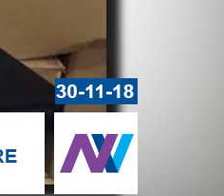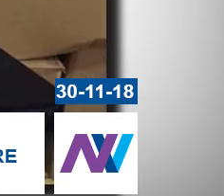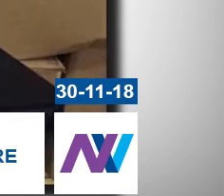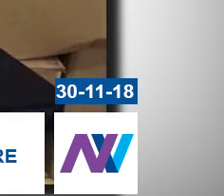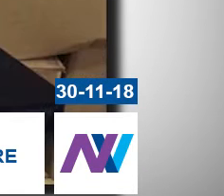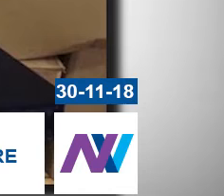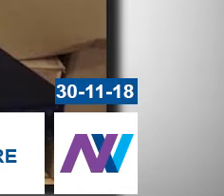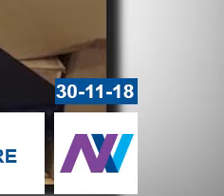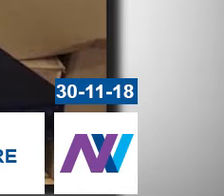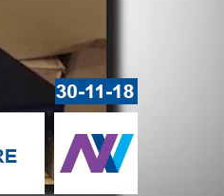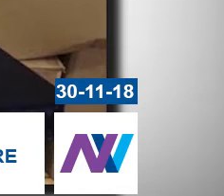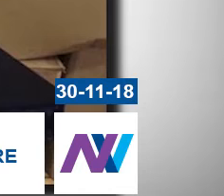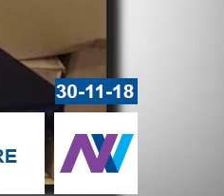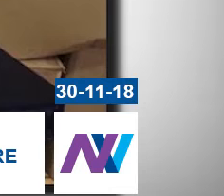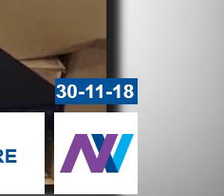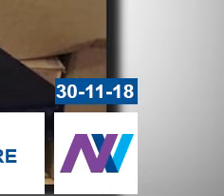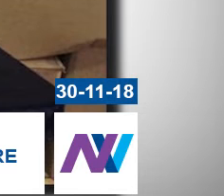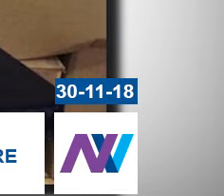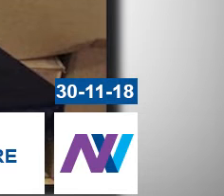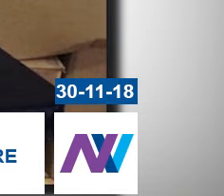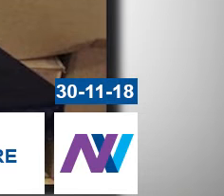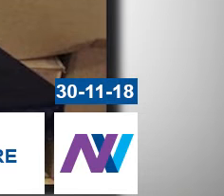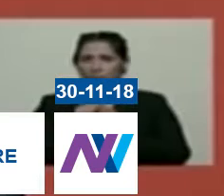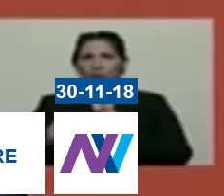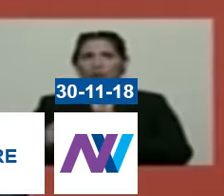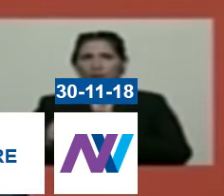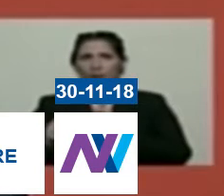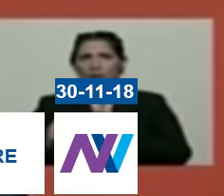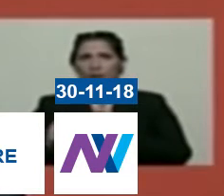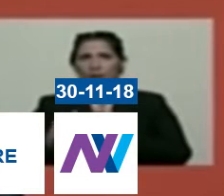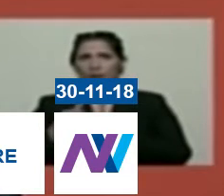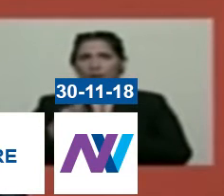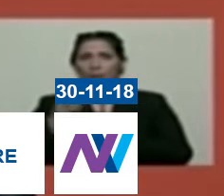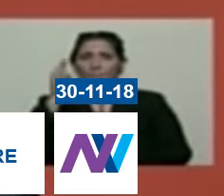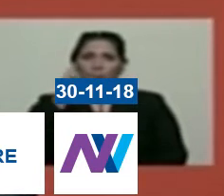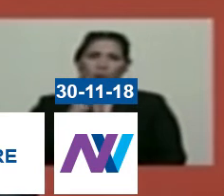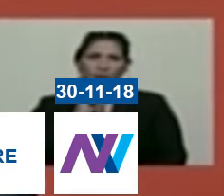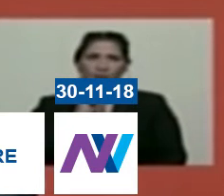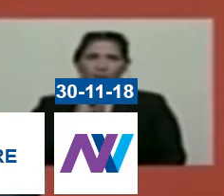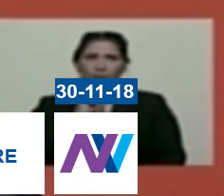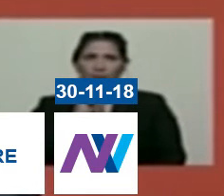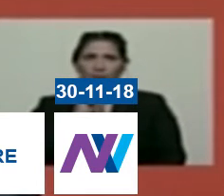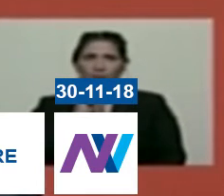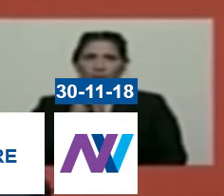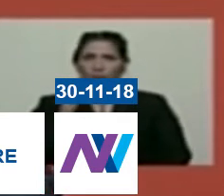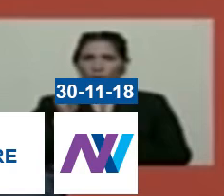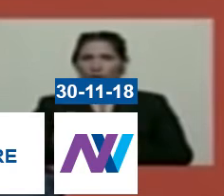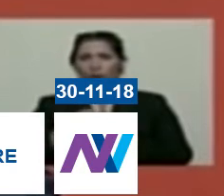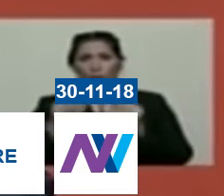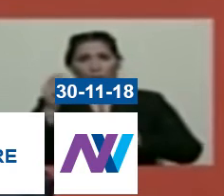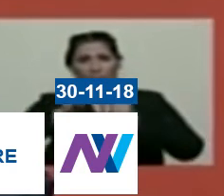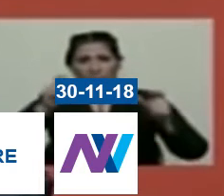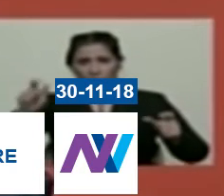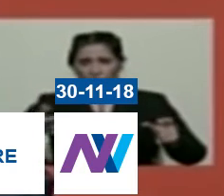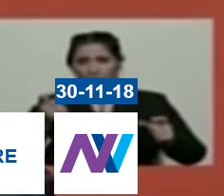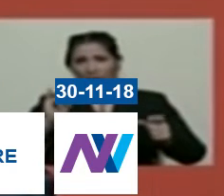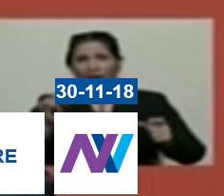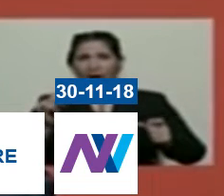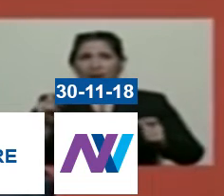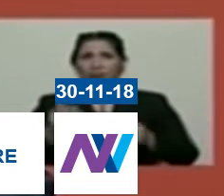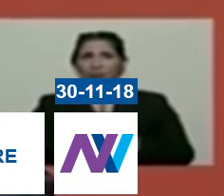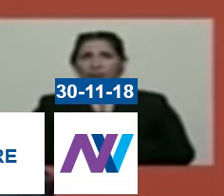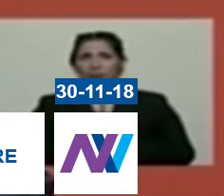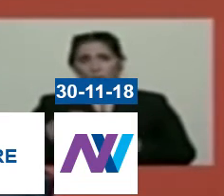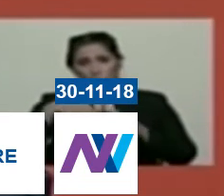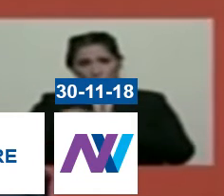'club que sólo llega a quienes tengan el llamado carné de la patria el funcionario también informó que el antiguo con un monetario llamado bolívar fuerte perderá